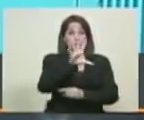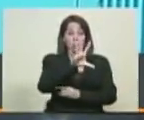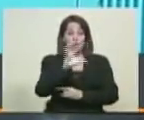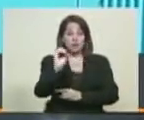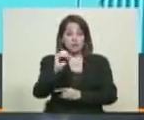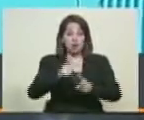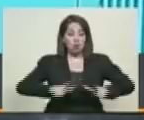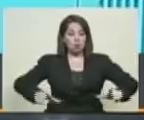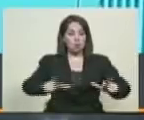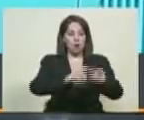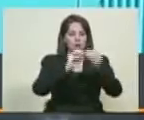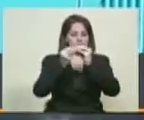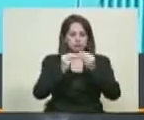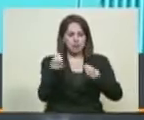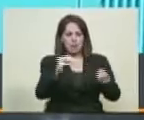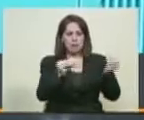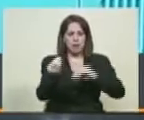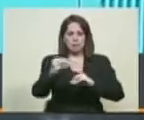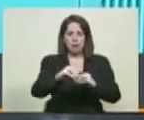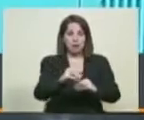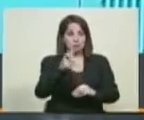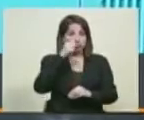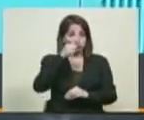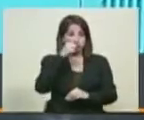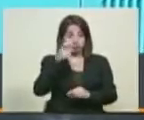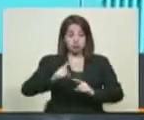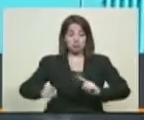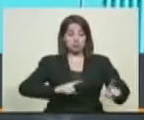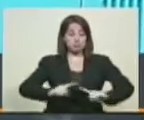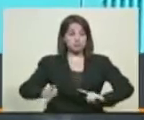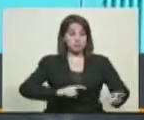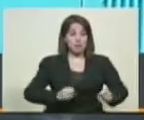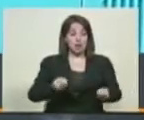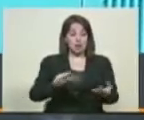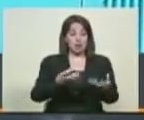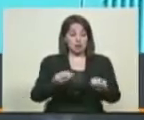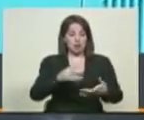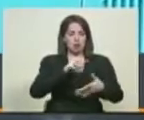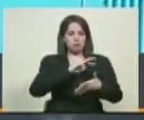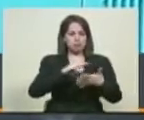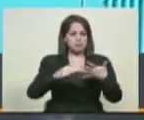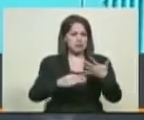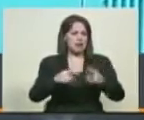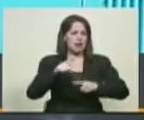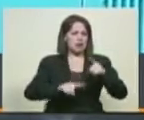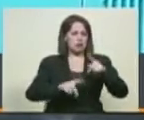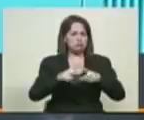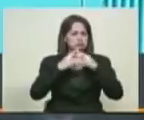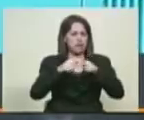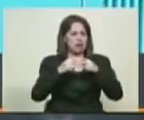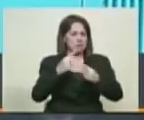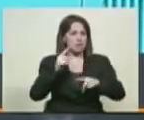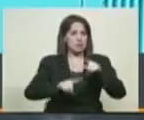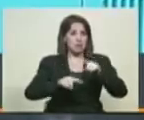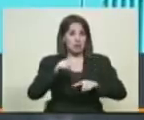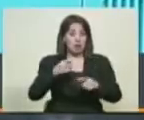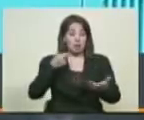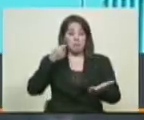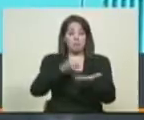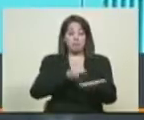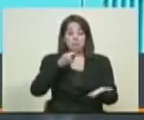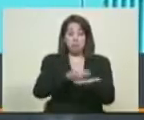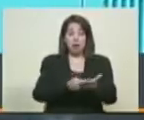mantenimiento específico, incorporación de supervisores por áreas, dotación de insumos, equipos, herramientas, y me solicita una inversión